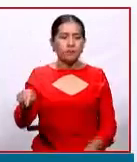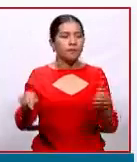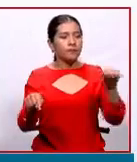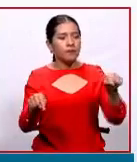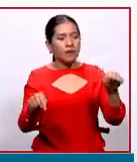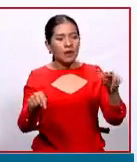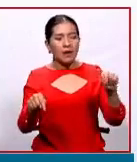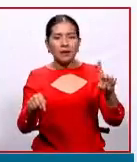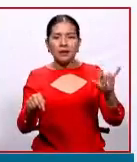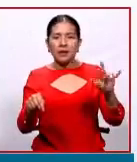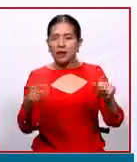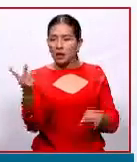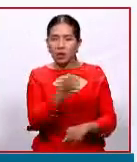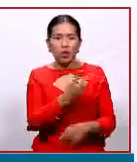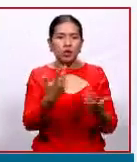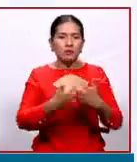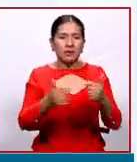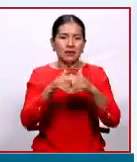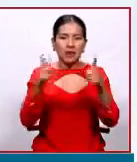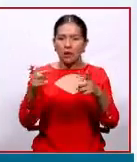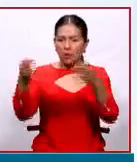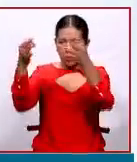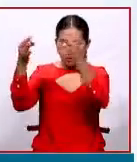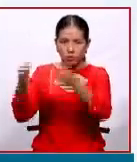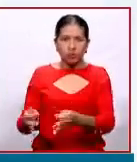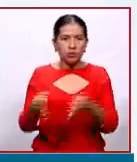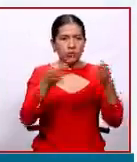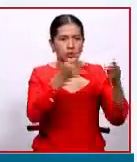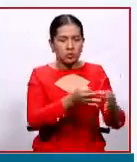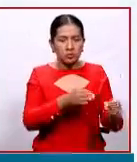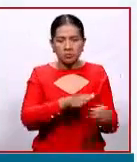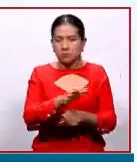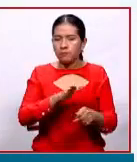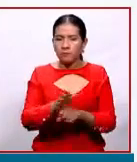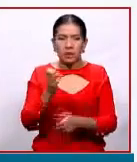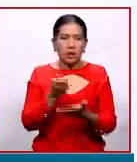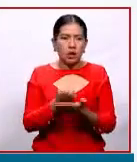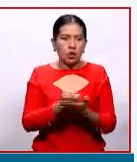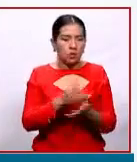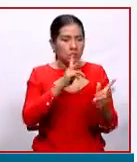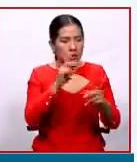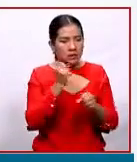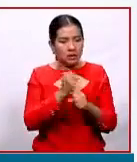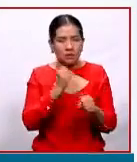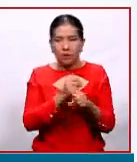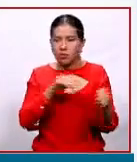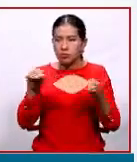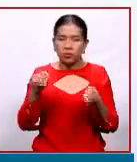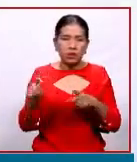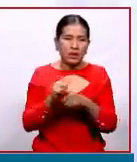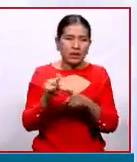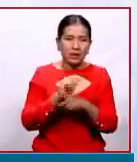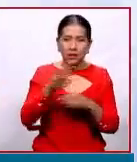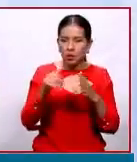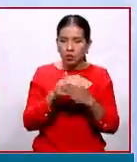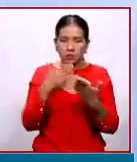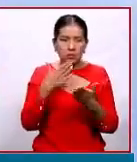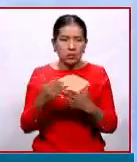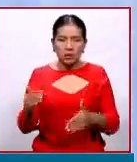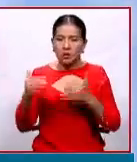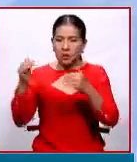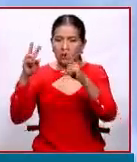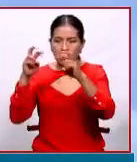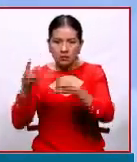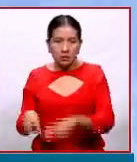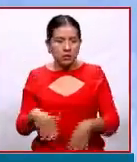unas empresas bastante sólidas a nivel financiero, a nivel técnico, que están realizando actividad exploratoria en